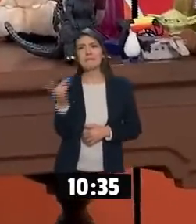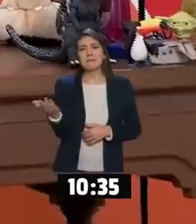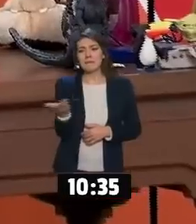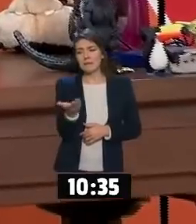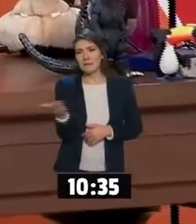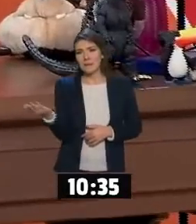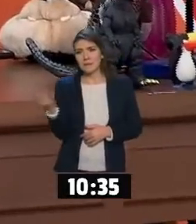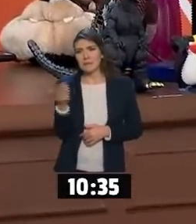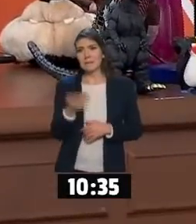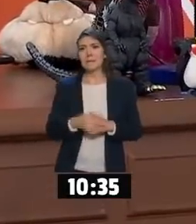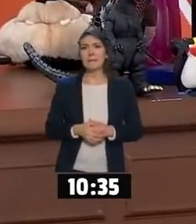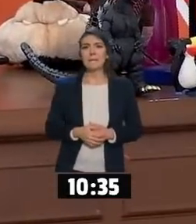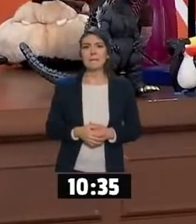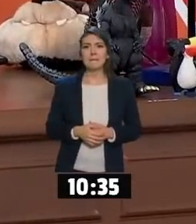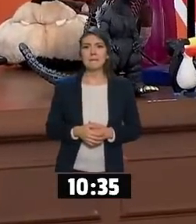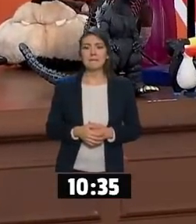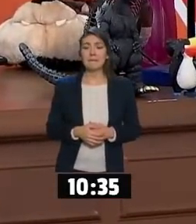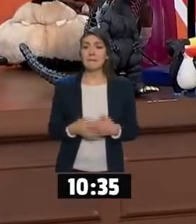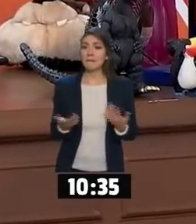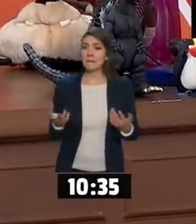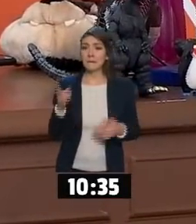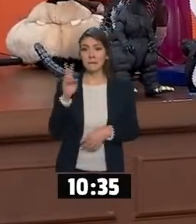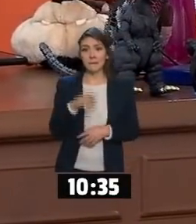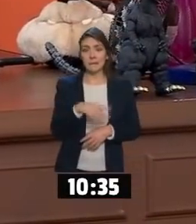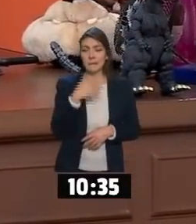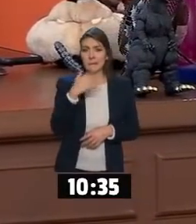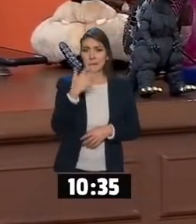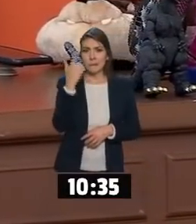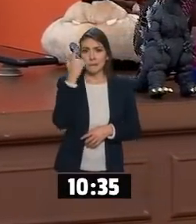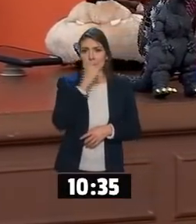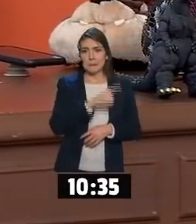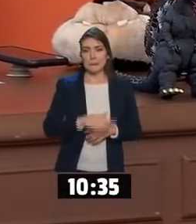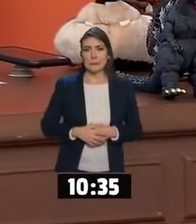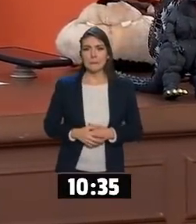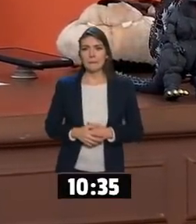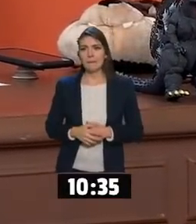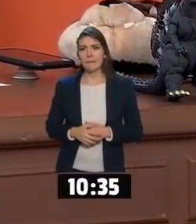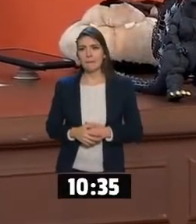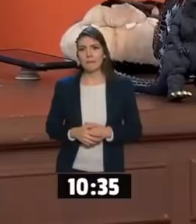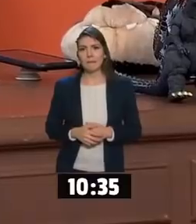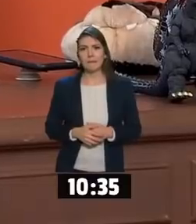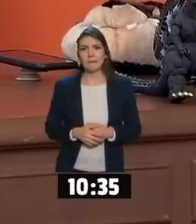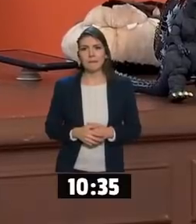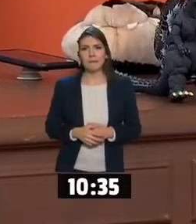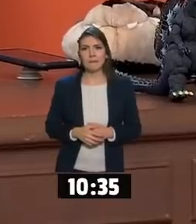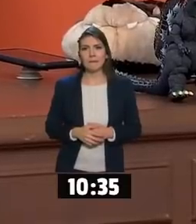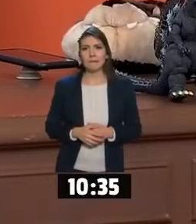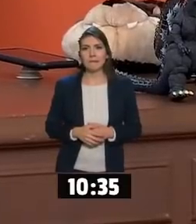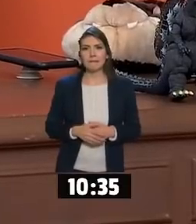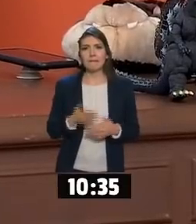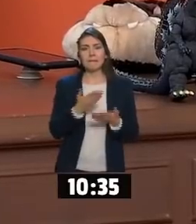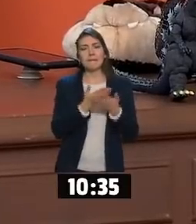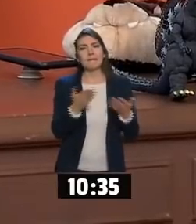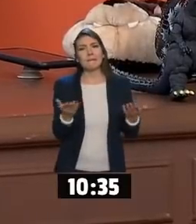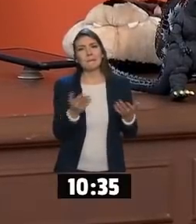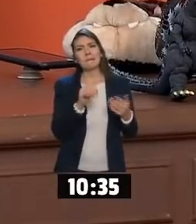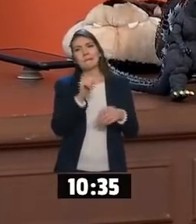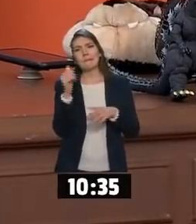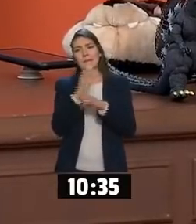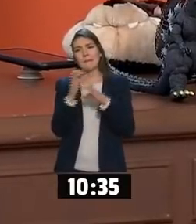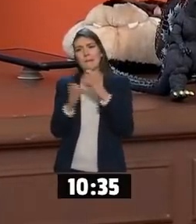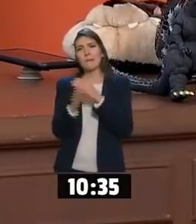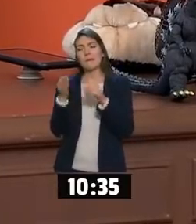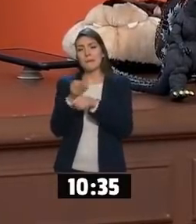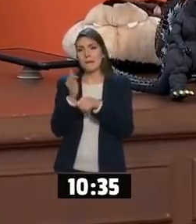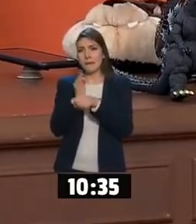adelante, señora. Híjole, está re fuerte. Sí. Vamos con una comedia para que se nos quite el mal sabor de boca, pero sí es que es